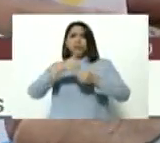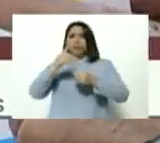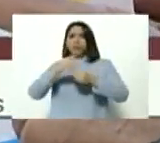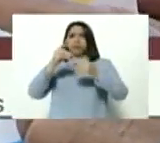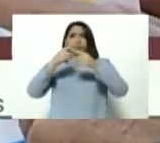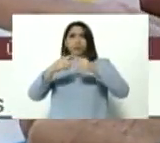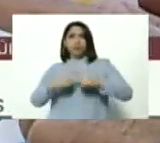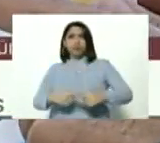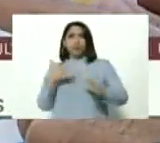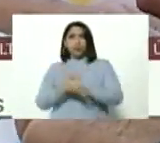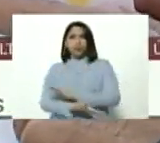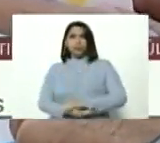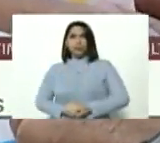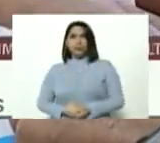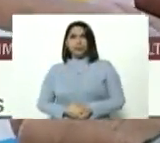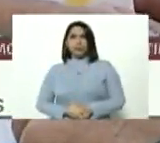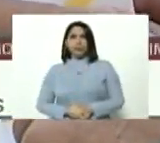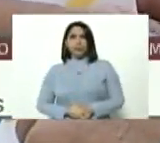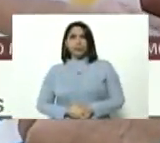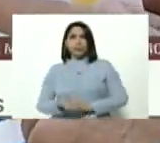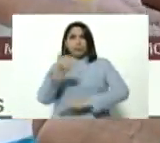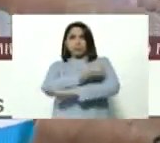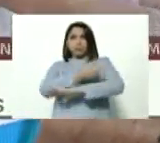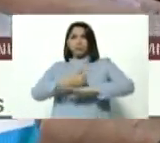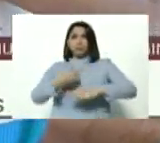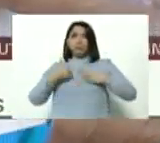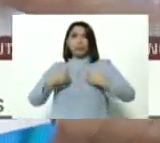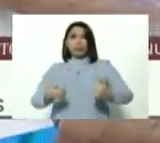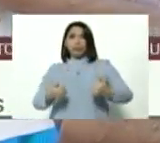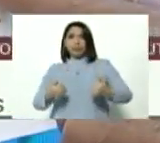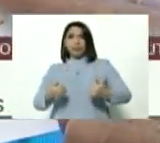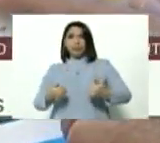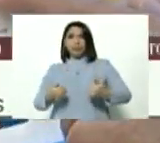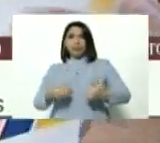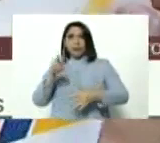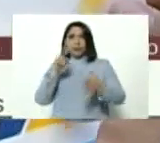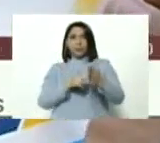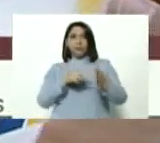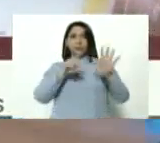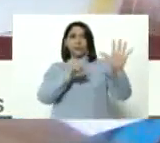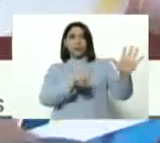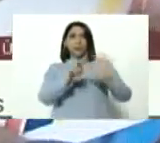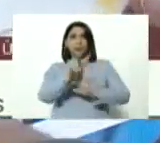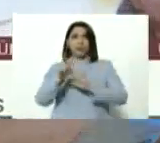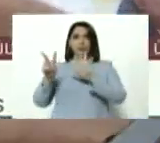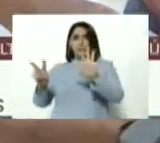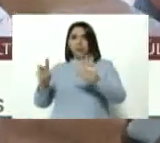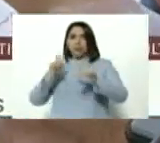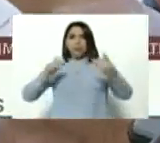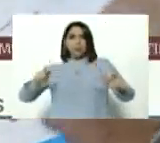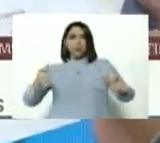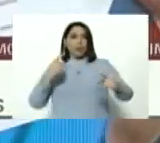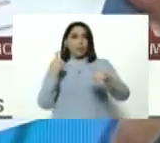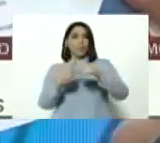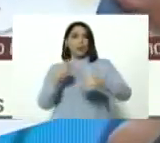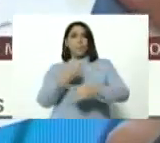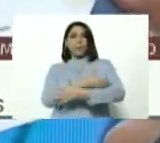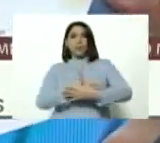en lo que reporta las autoridades sanitarias de Ecuador, 2.627 casos por millón de habitantes.